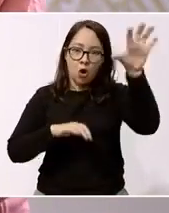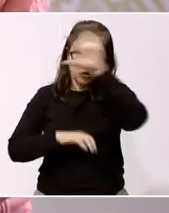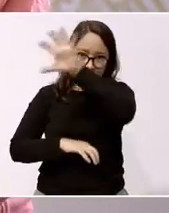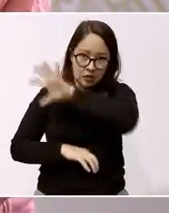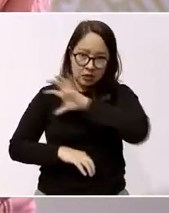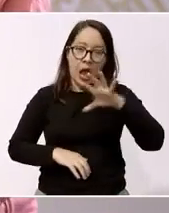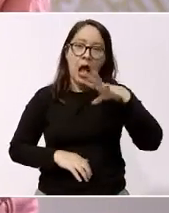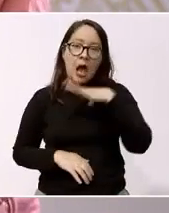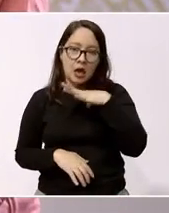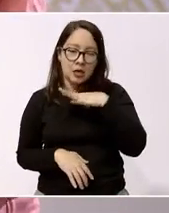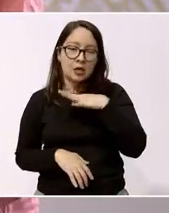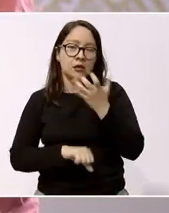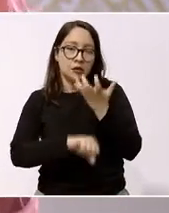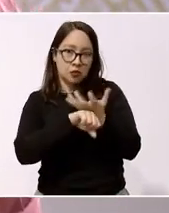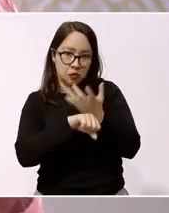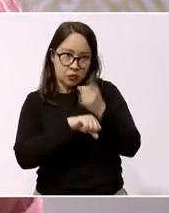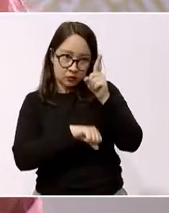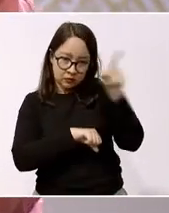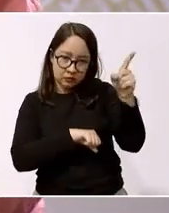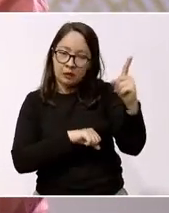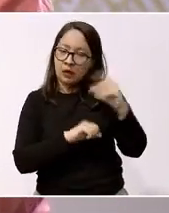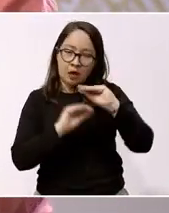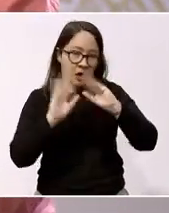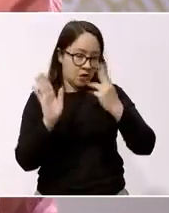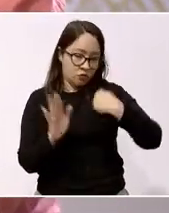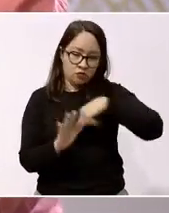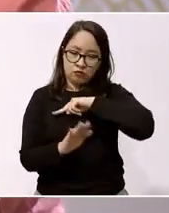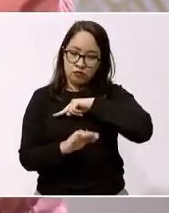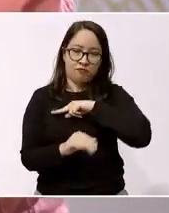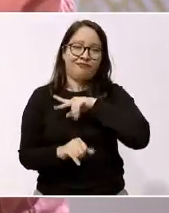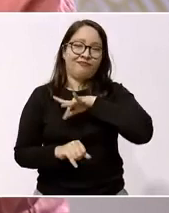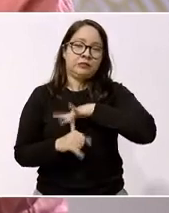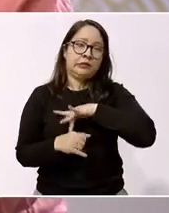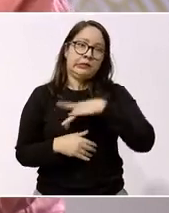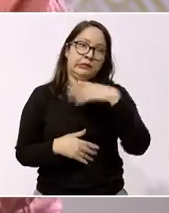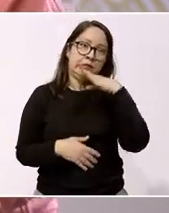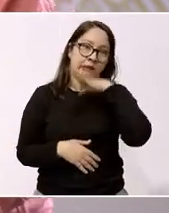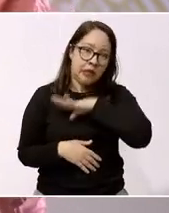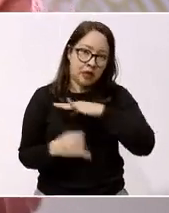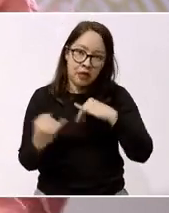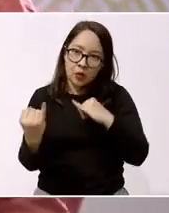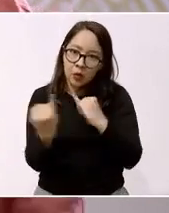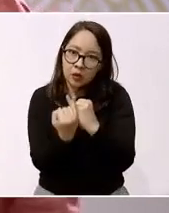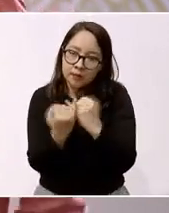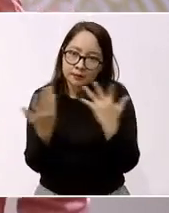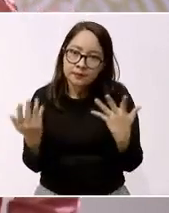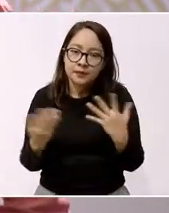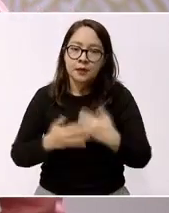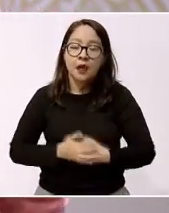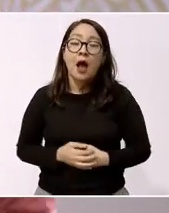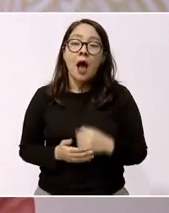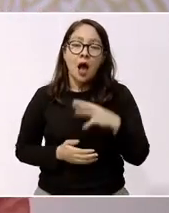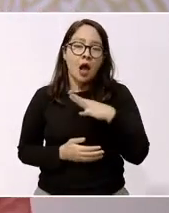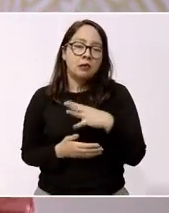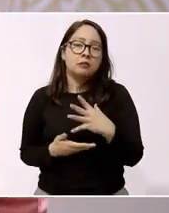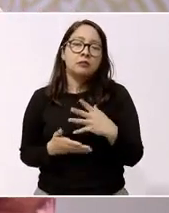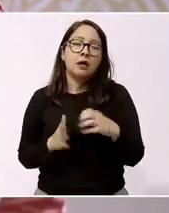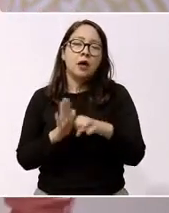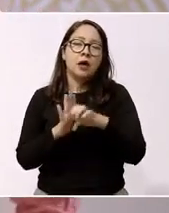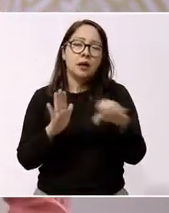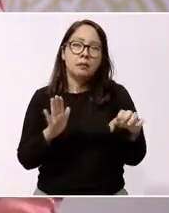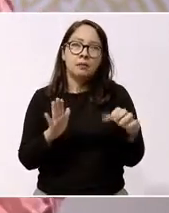afecta en Estados Unidos y nos afecta a nosotros. En el caso del